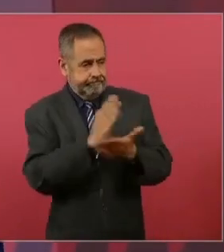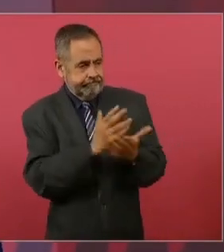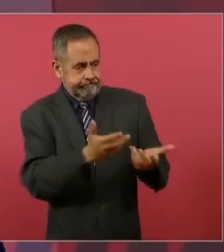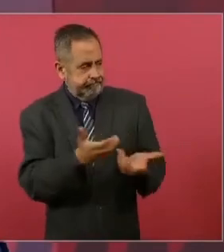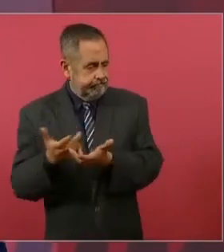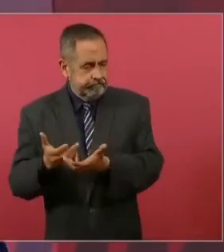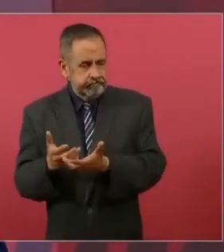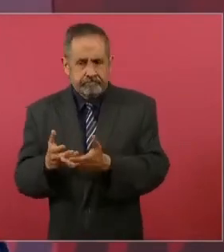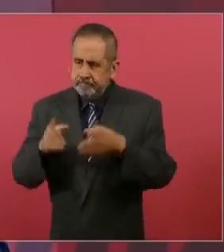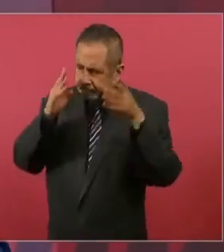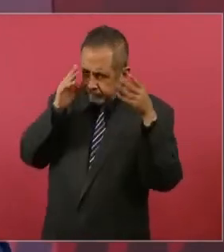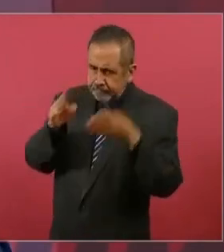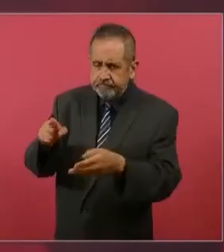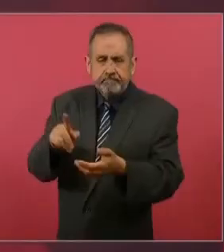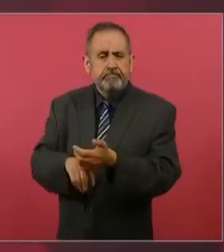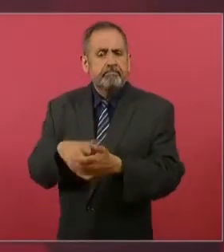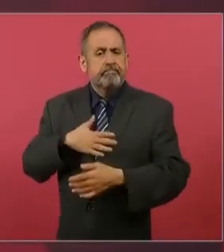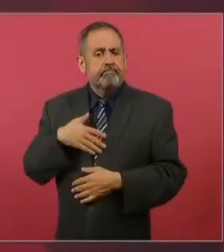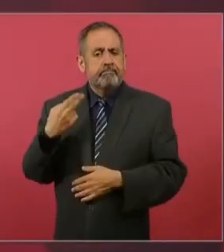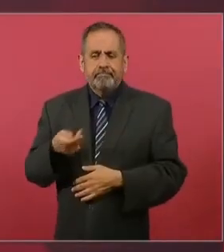mexicano.